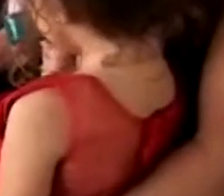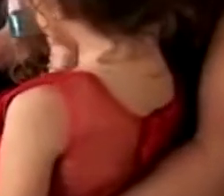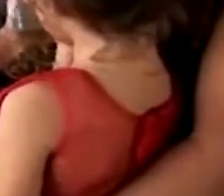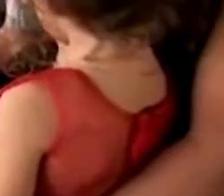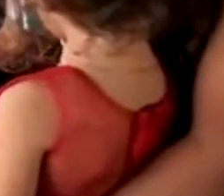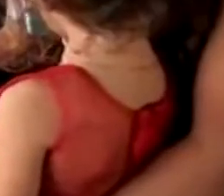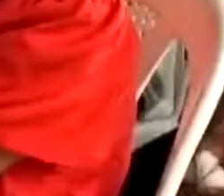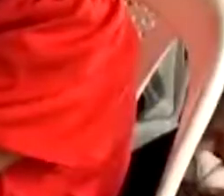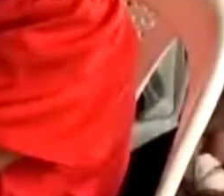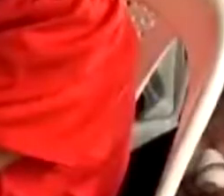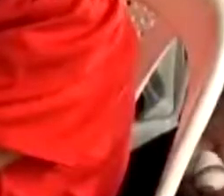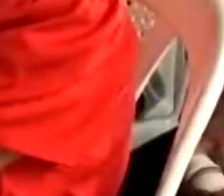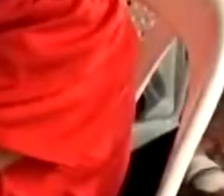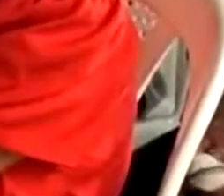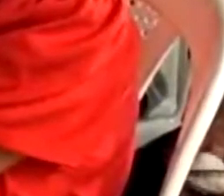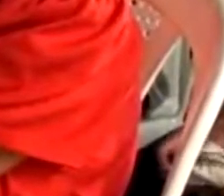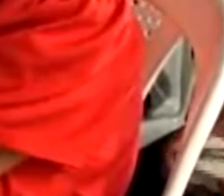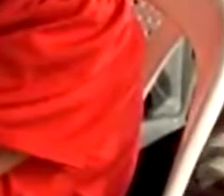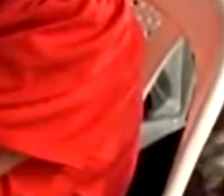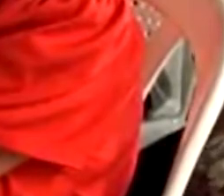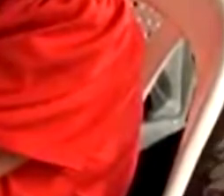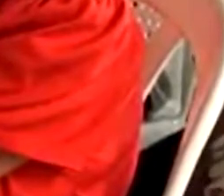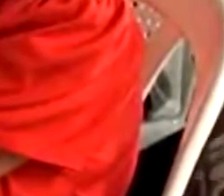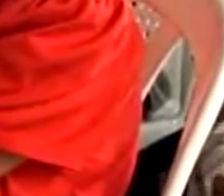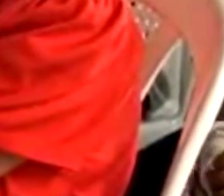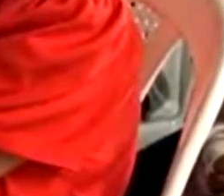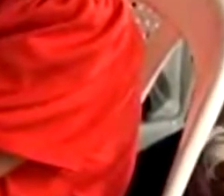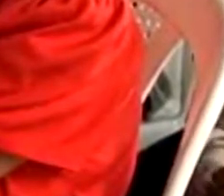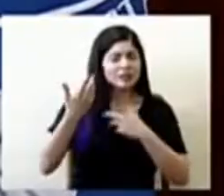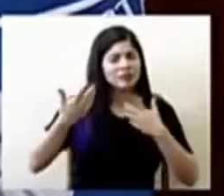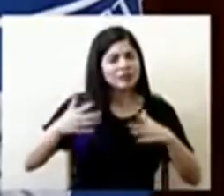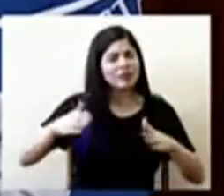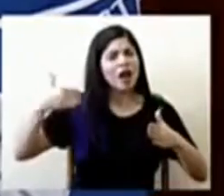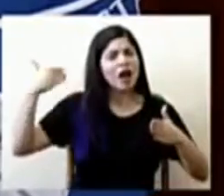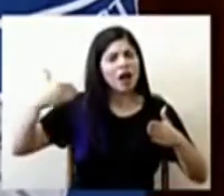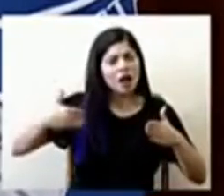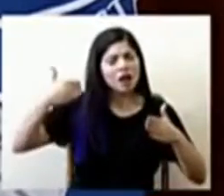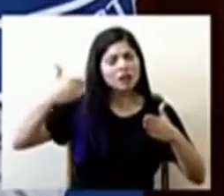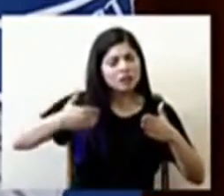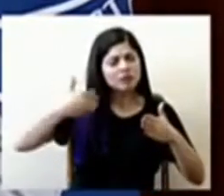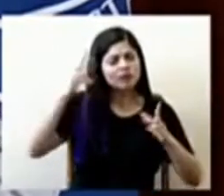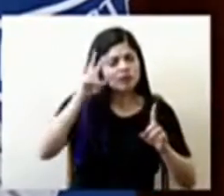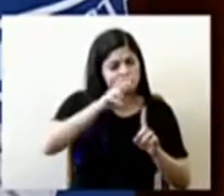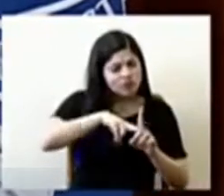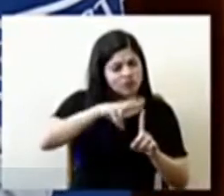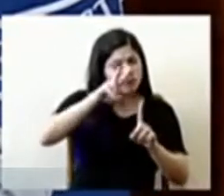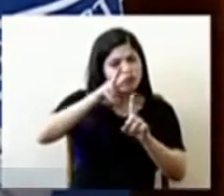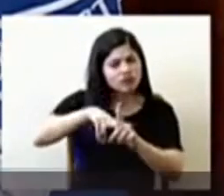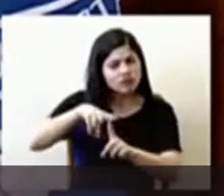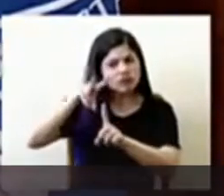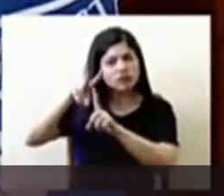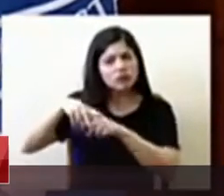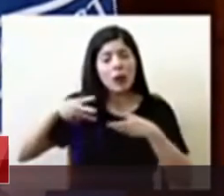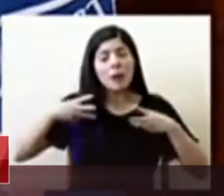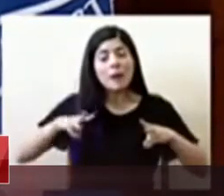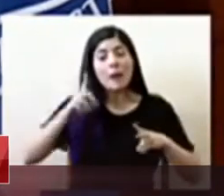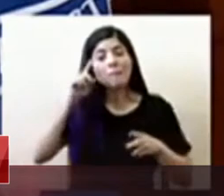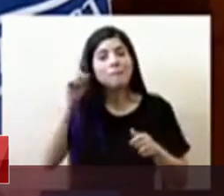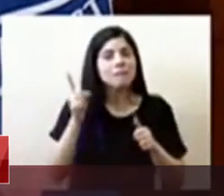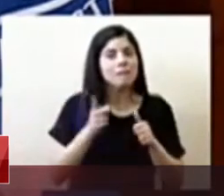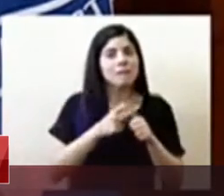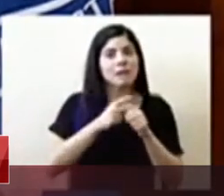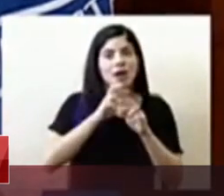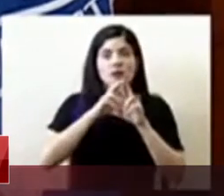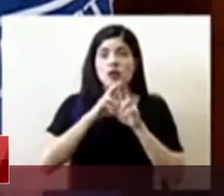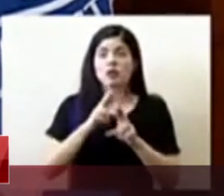subsidio durante ese periodo de aislamiento. Hemos venido implementando una serie de medidas de primera respuesta y